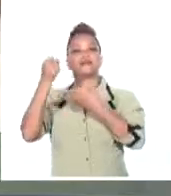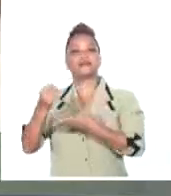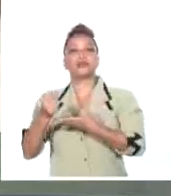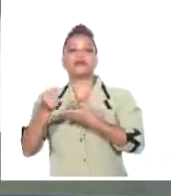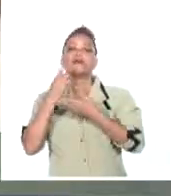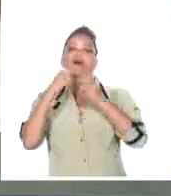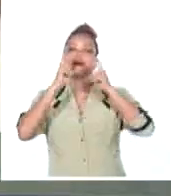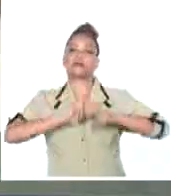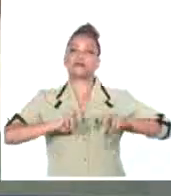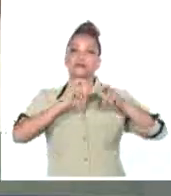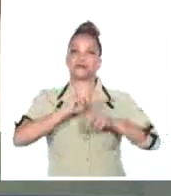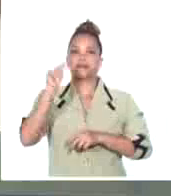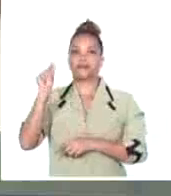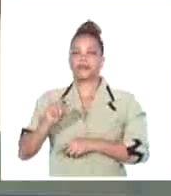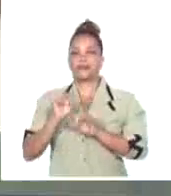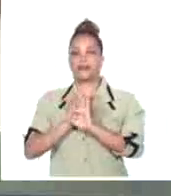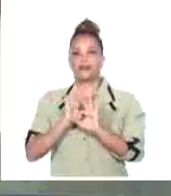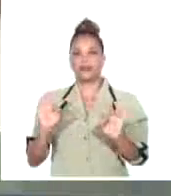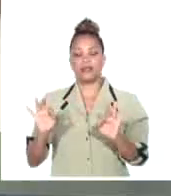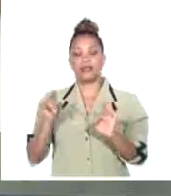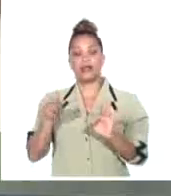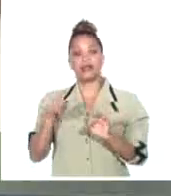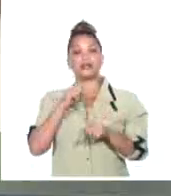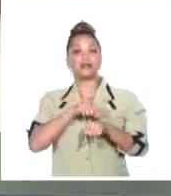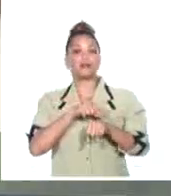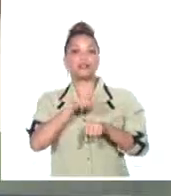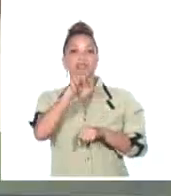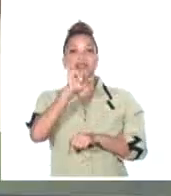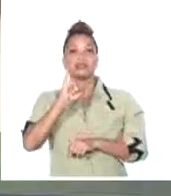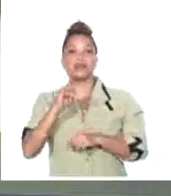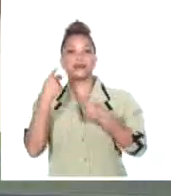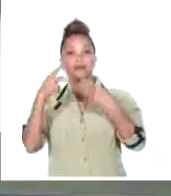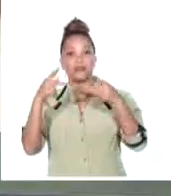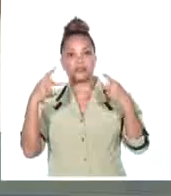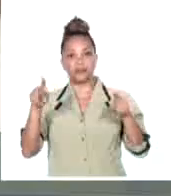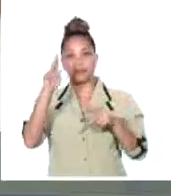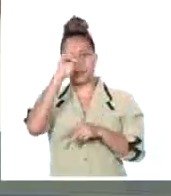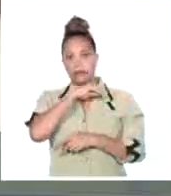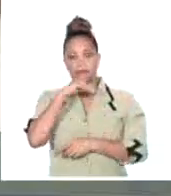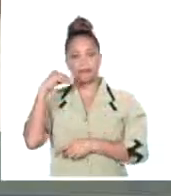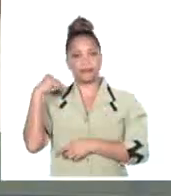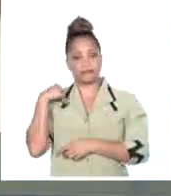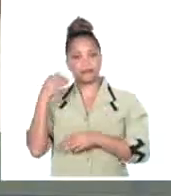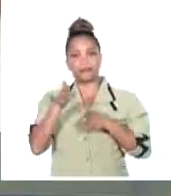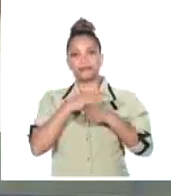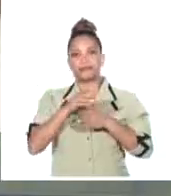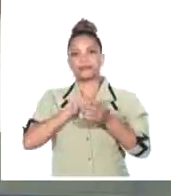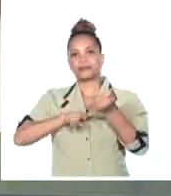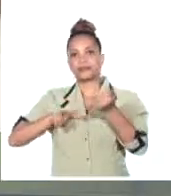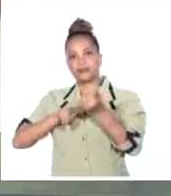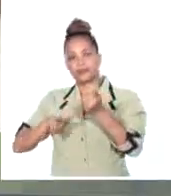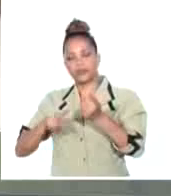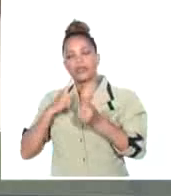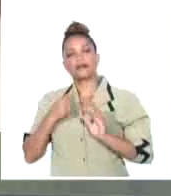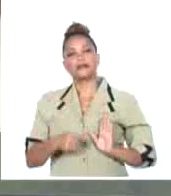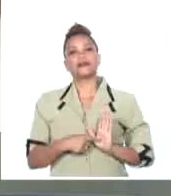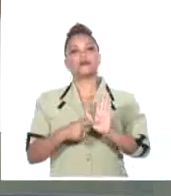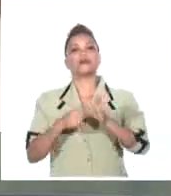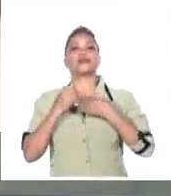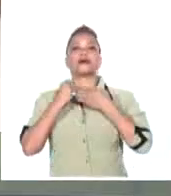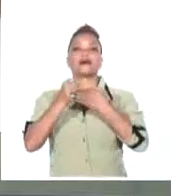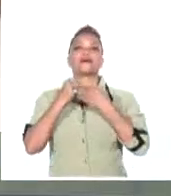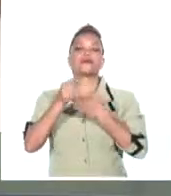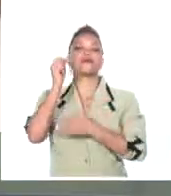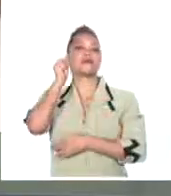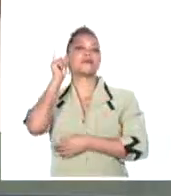esa especialidad en Cuba. En esta ocasión, 16 profesionales de la salud de varias instituciones del país mostraron sus aportes y experiencias en el campo